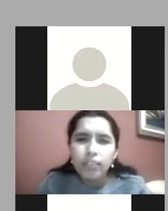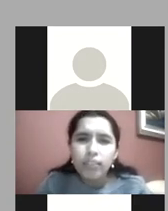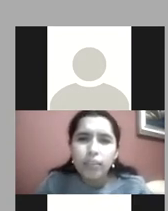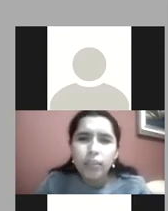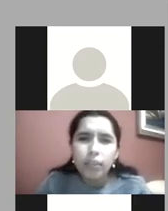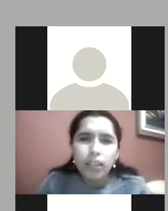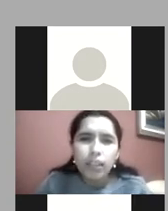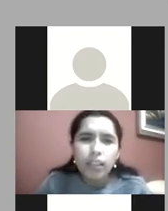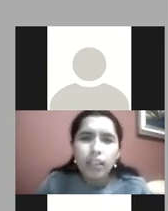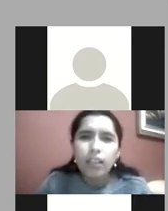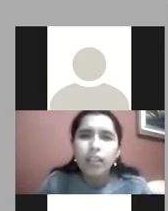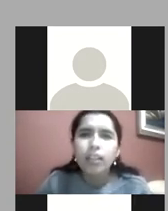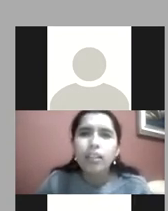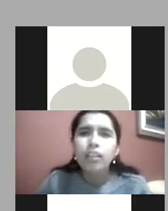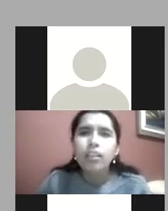24.50.20.